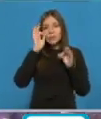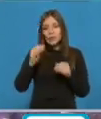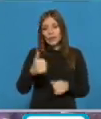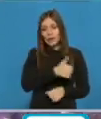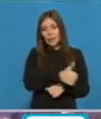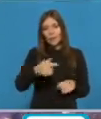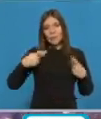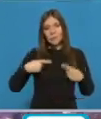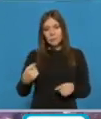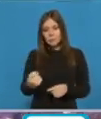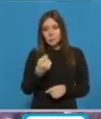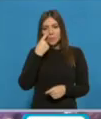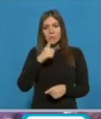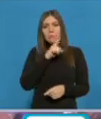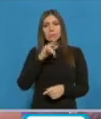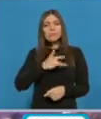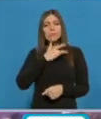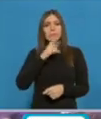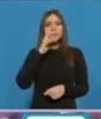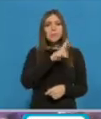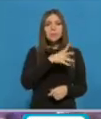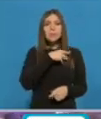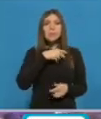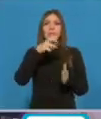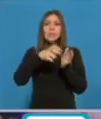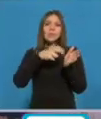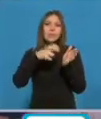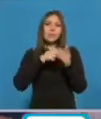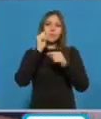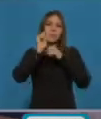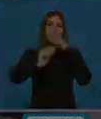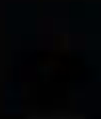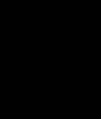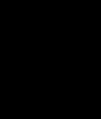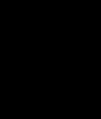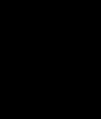muchas cosas cambian Hacer con un solo conciencia. detalle. Así Conciencia. es. Exacto. Así es. Muchísimas Bien. gracias, Alicia.